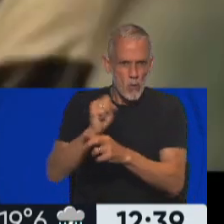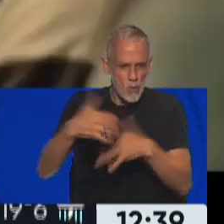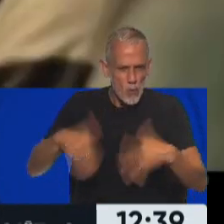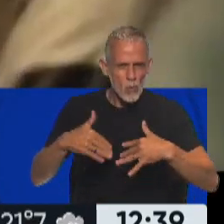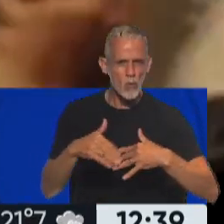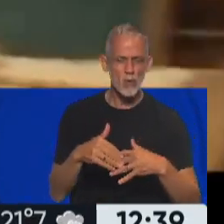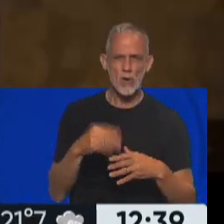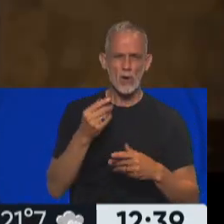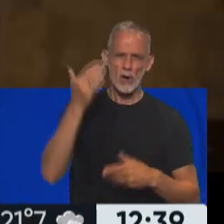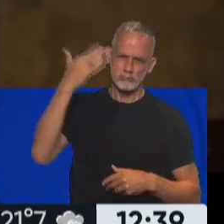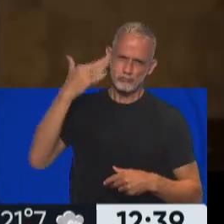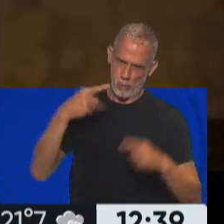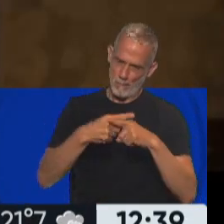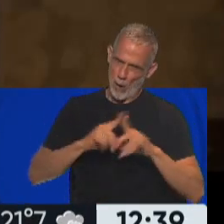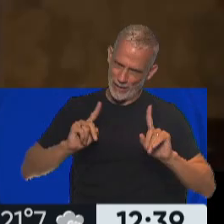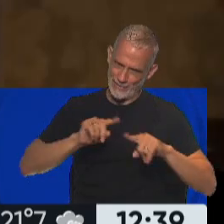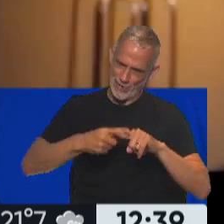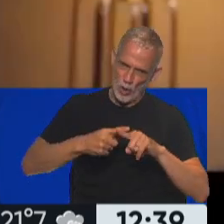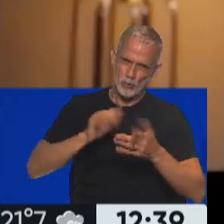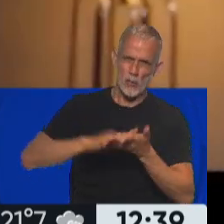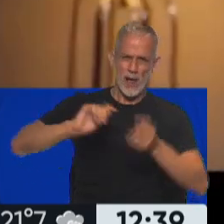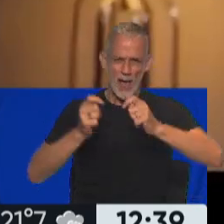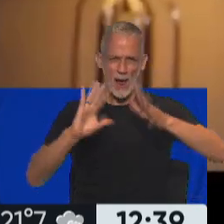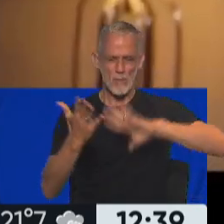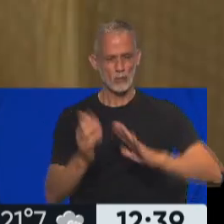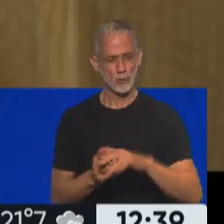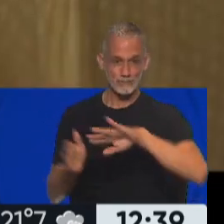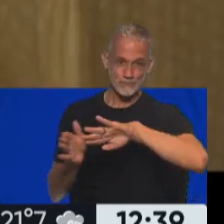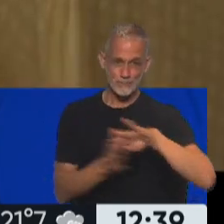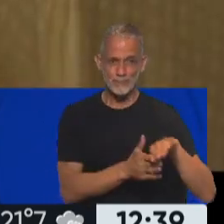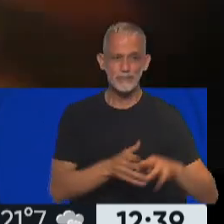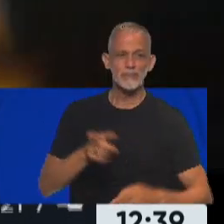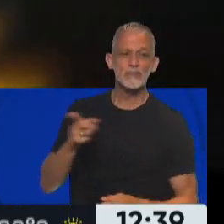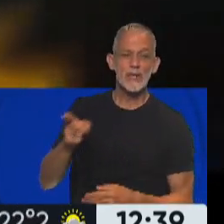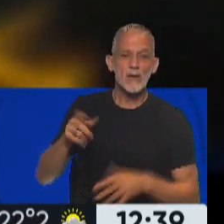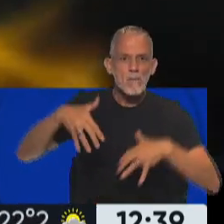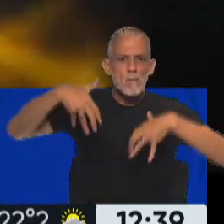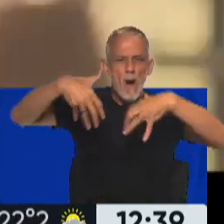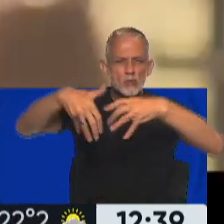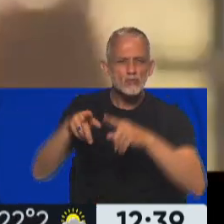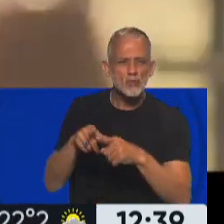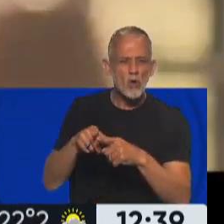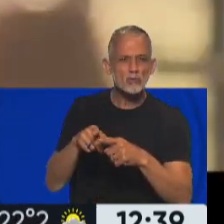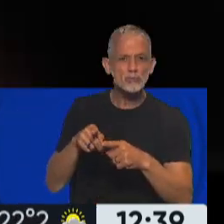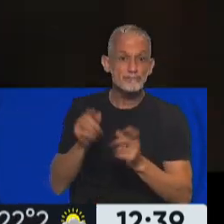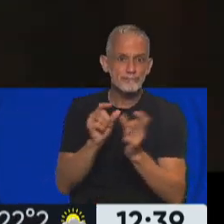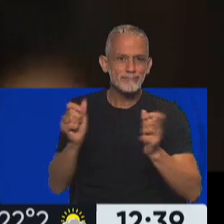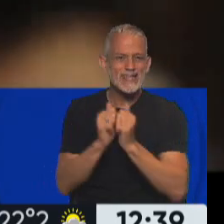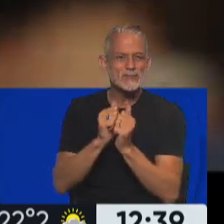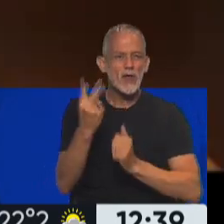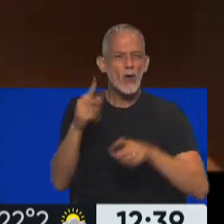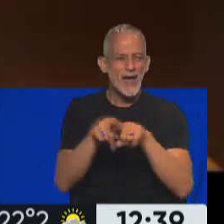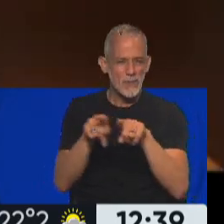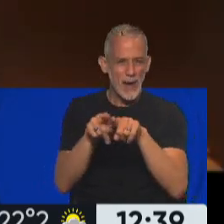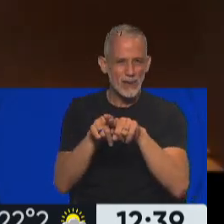su discurso político también de cambiar el mundo. De un completo desconocido me voy a Monstruos, la serie, y esta historia de los hermanos Menéndez,